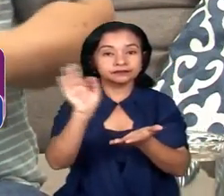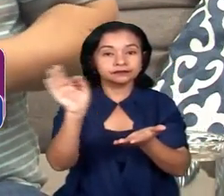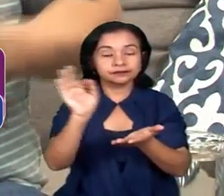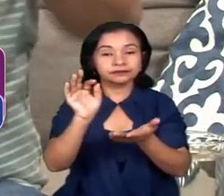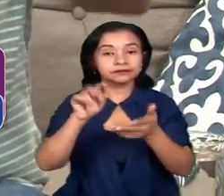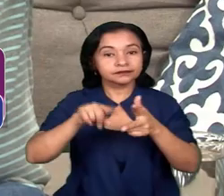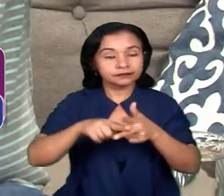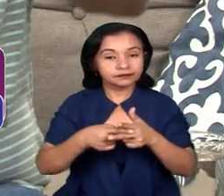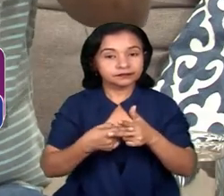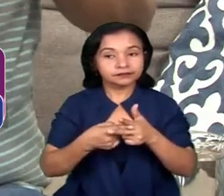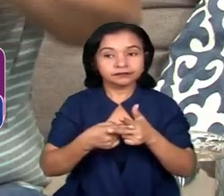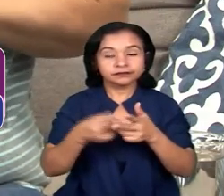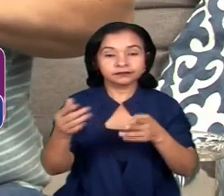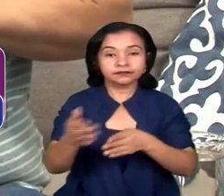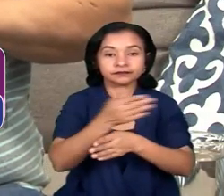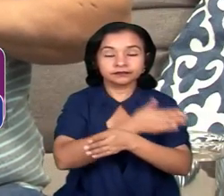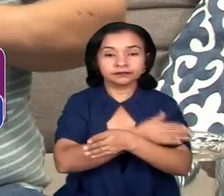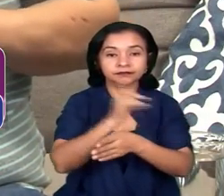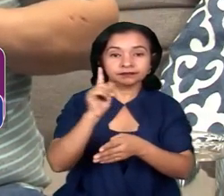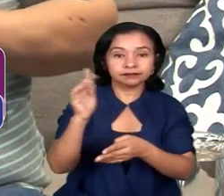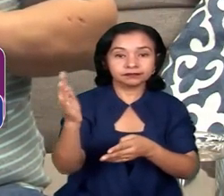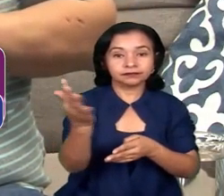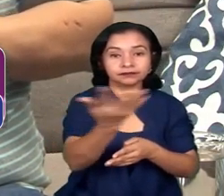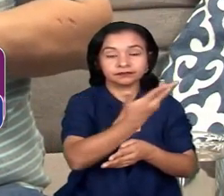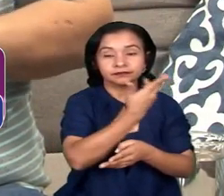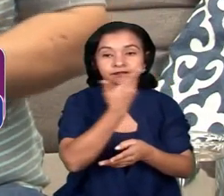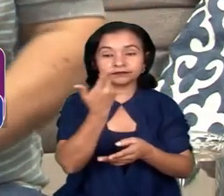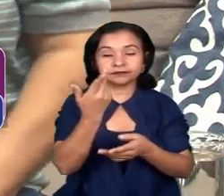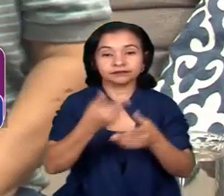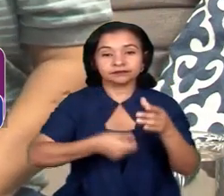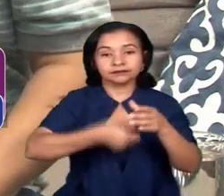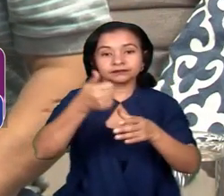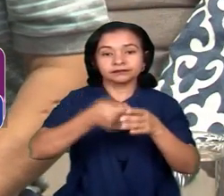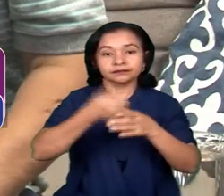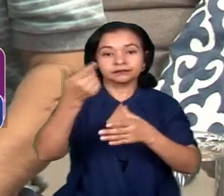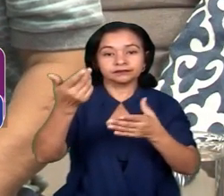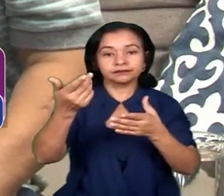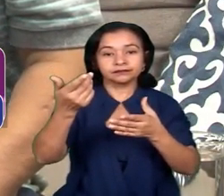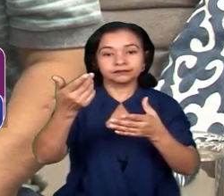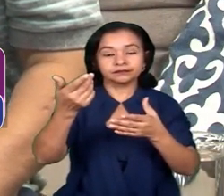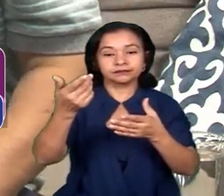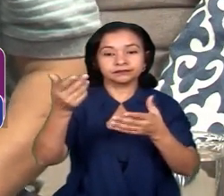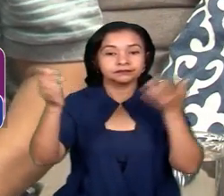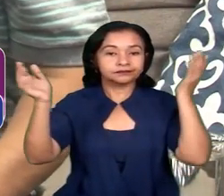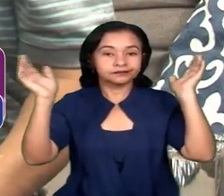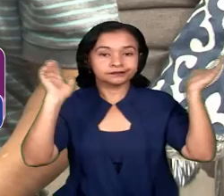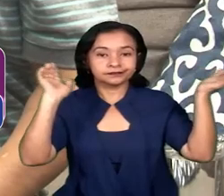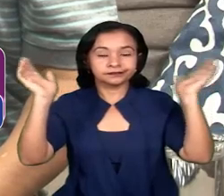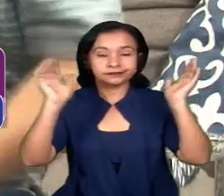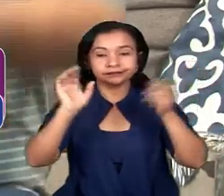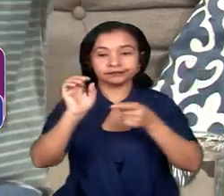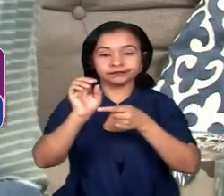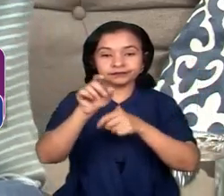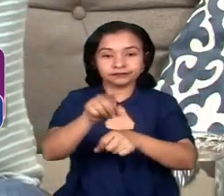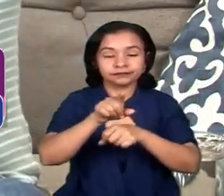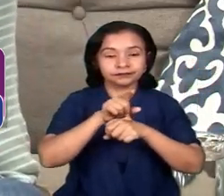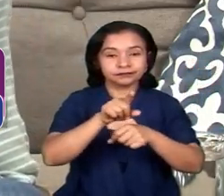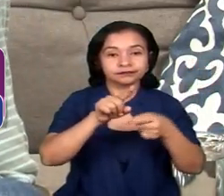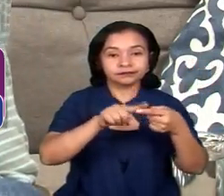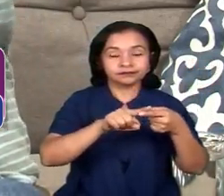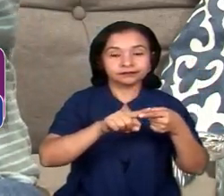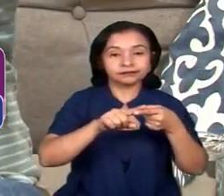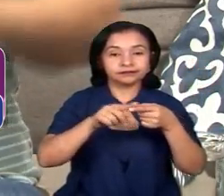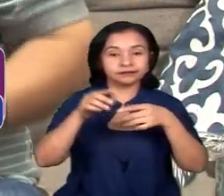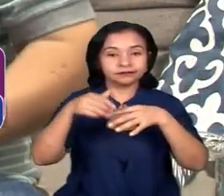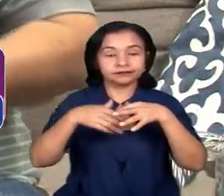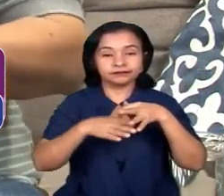porque todo eso, ¿qué pasa con todo esto que fueron despedidos? Parte van a parar al Oriental, una parte van a parar al Güembe, una parte al